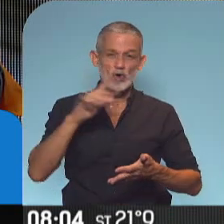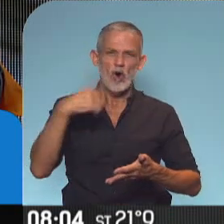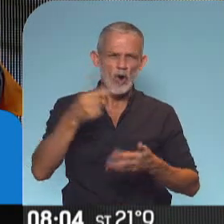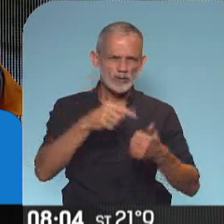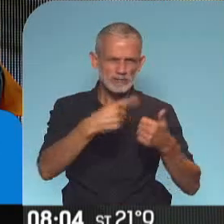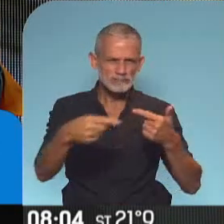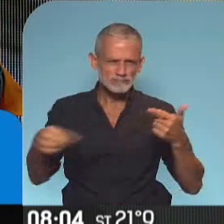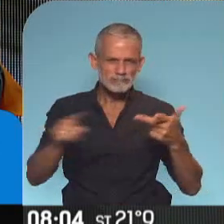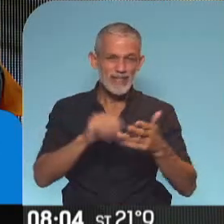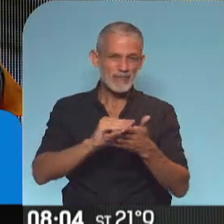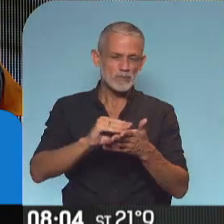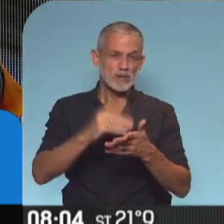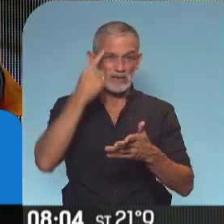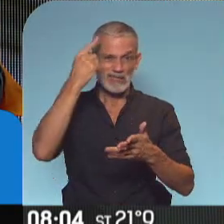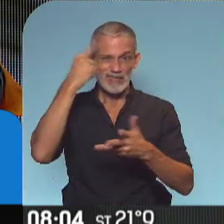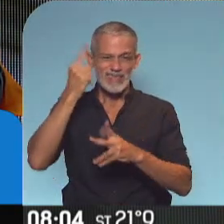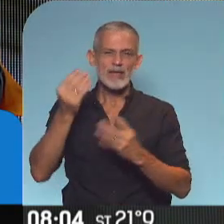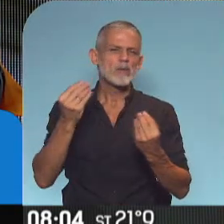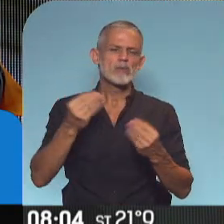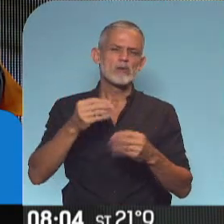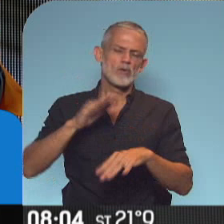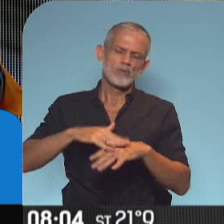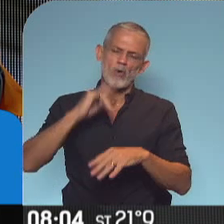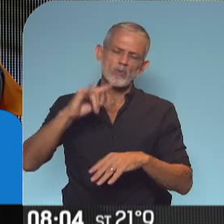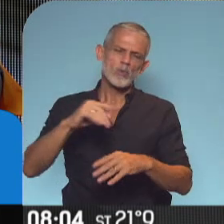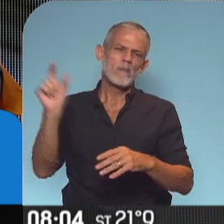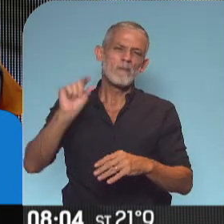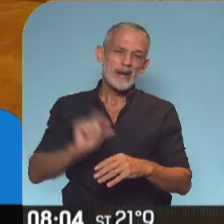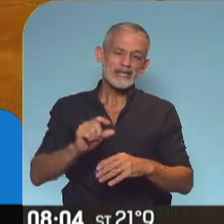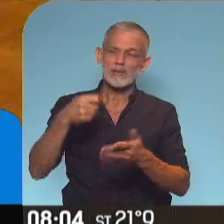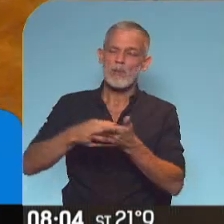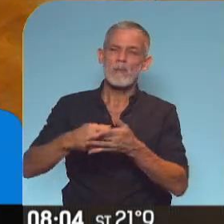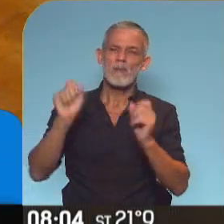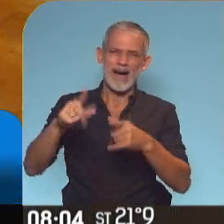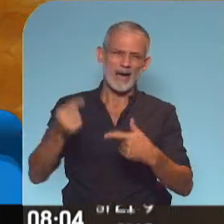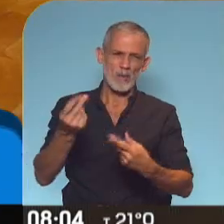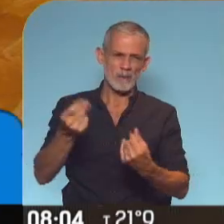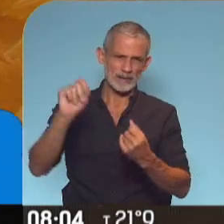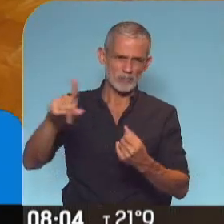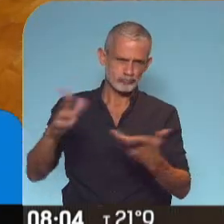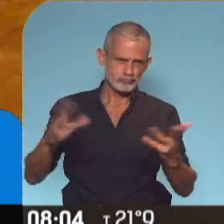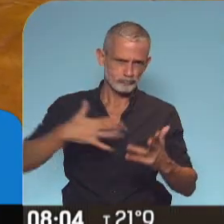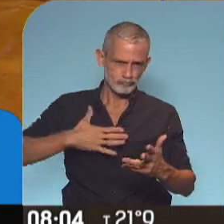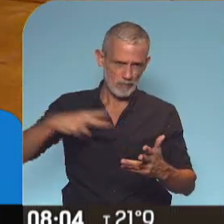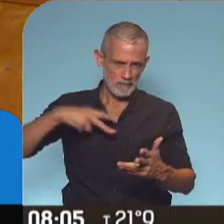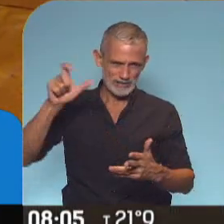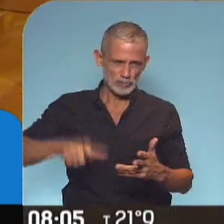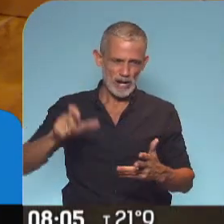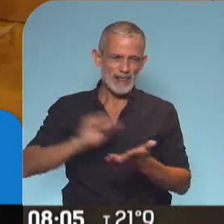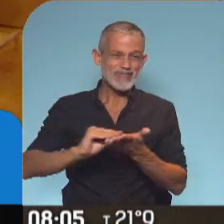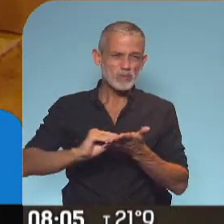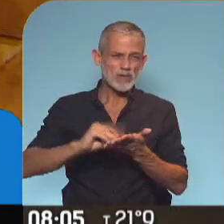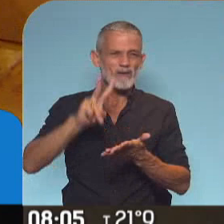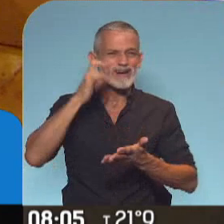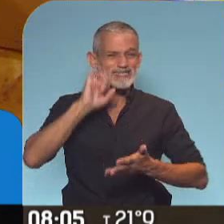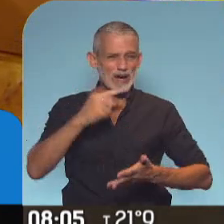iniciativas que se escucharon es, bueno, los que se encargaron de este préstamo que paguen con su patrimonio, dijo la diputada Fernanda Vallejos. ¿Eso